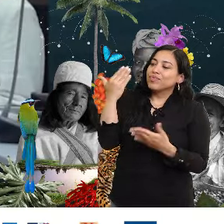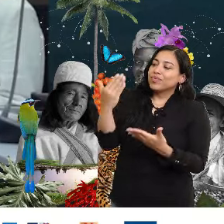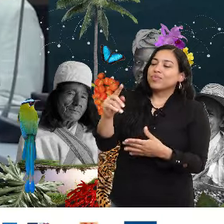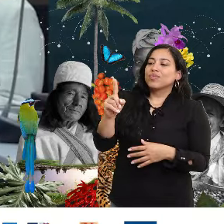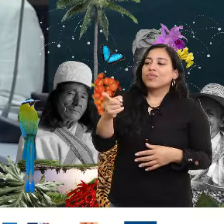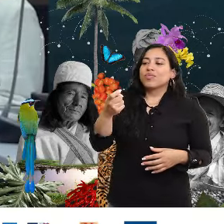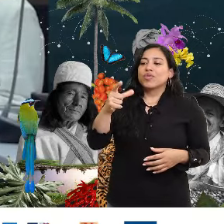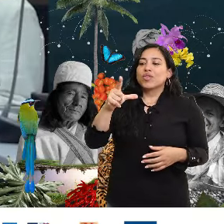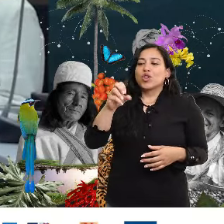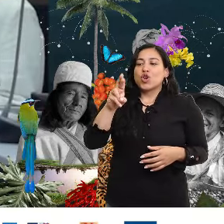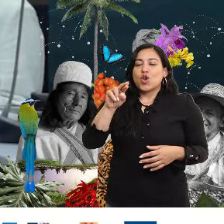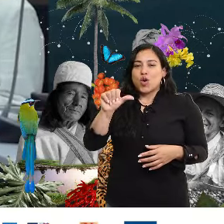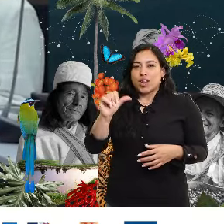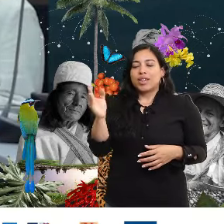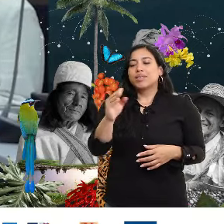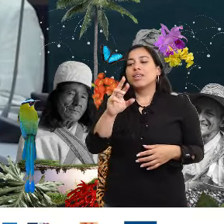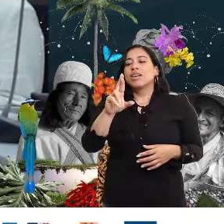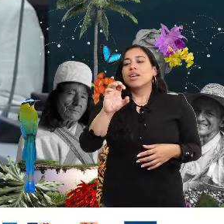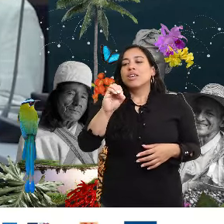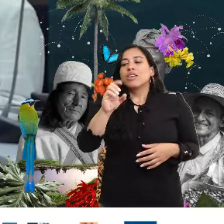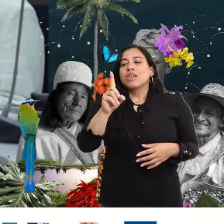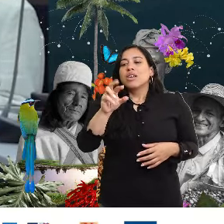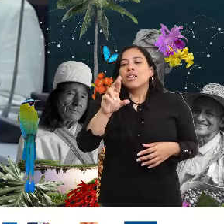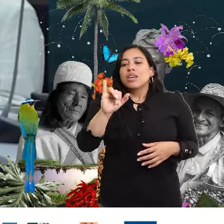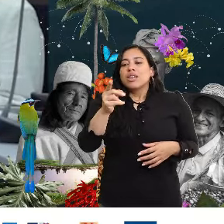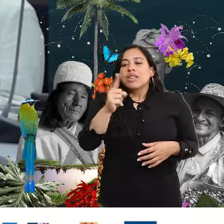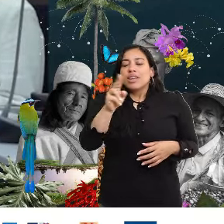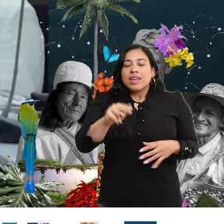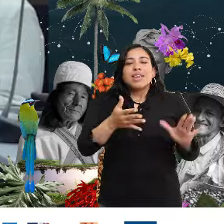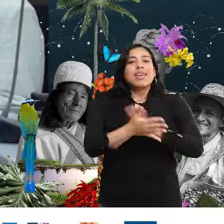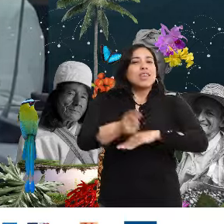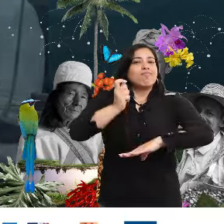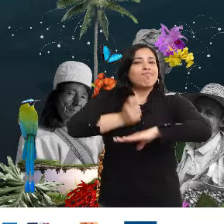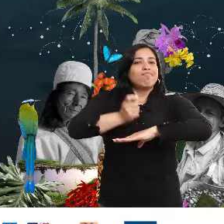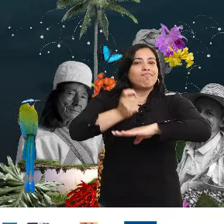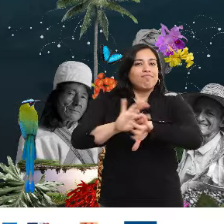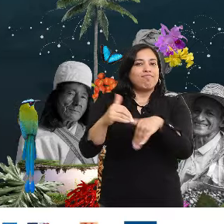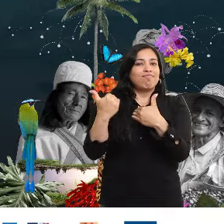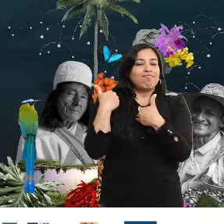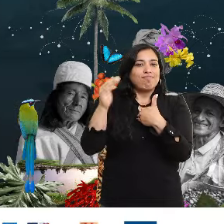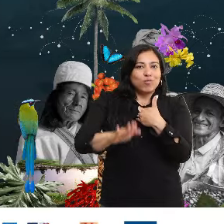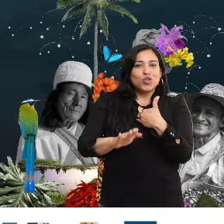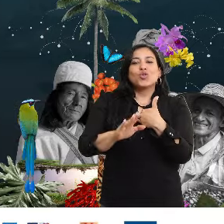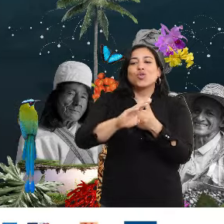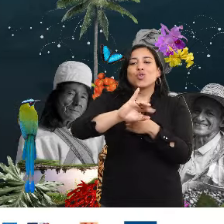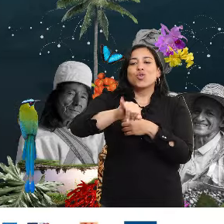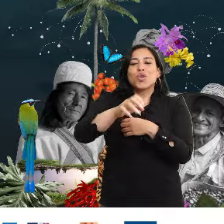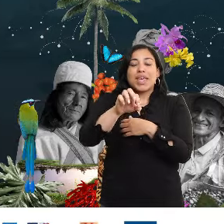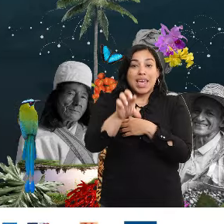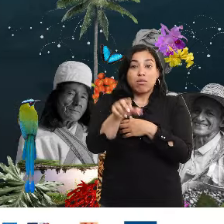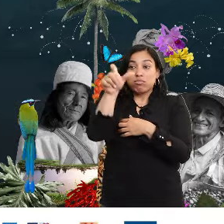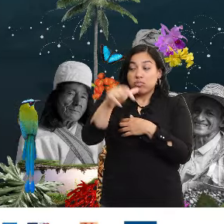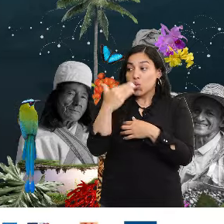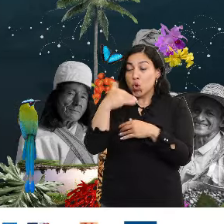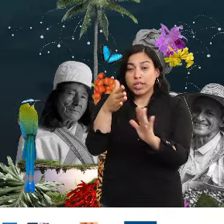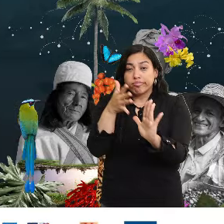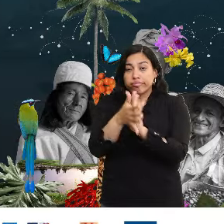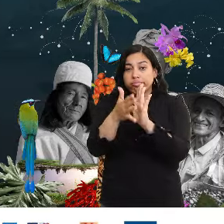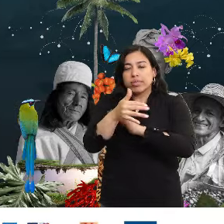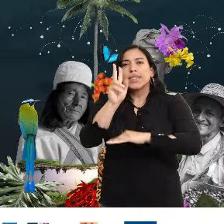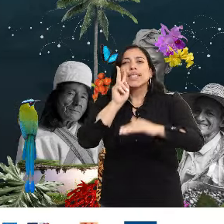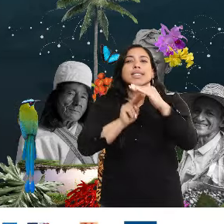Rodríguez, quien es nuestra magistrada de la JEP, que nos dará también una